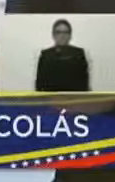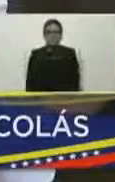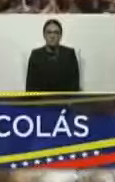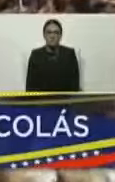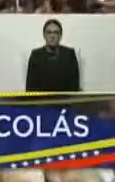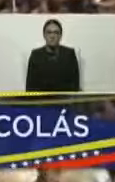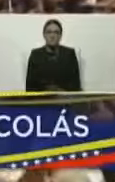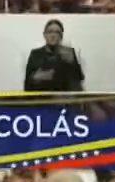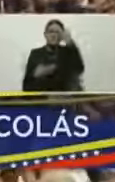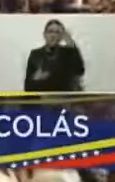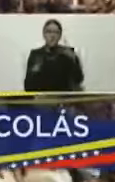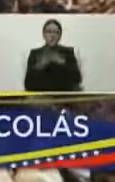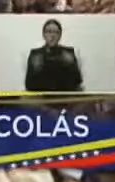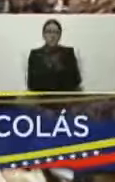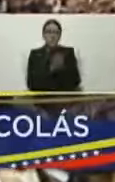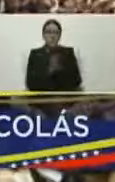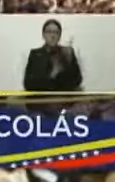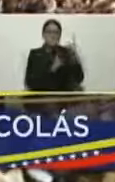de Venezuela.